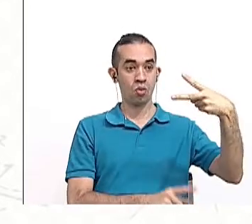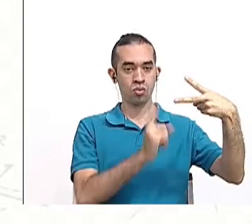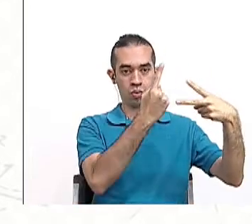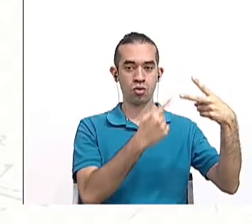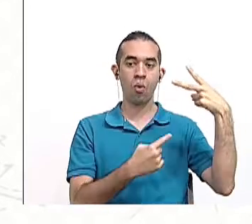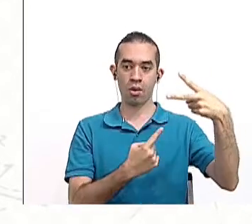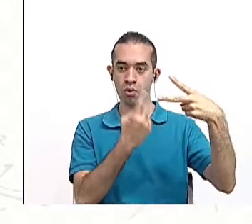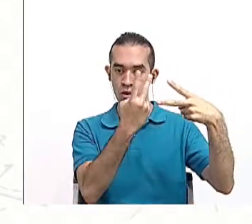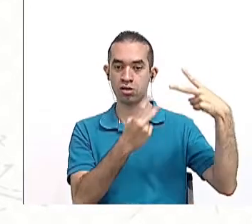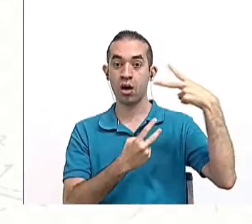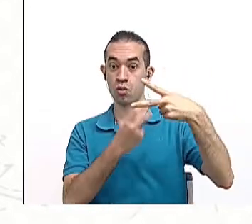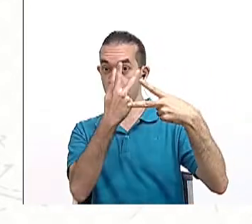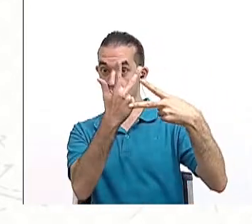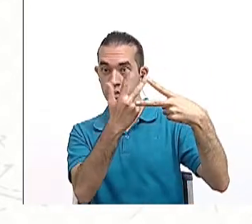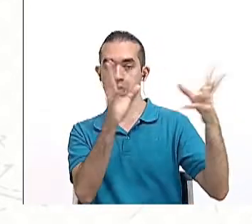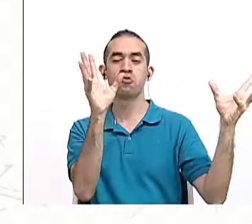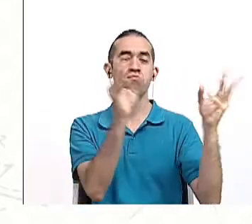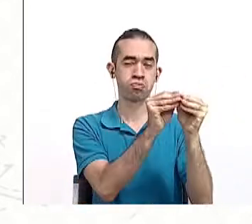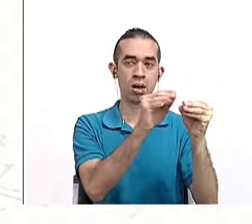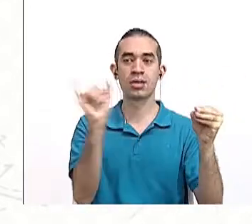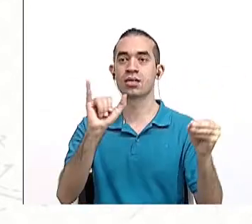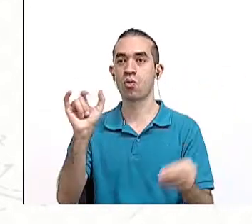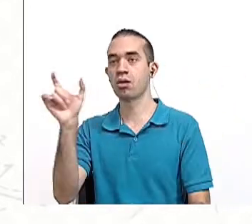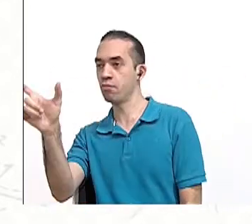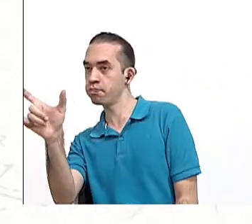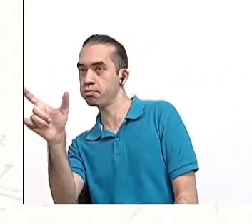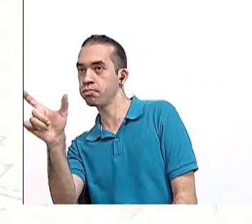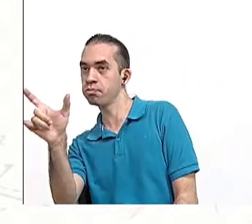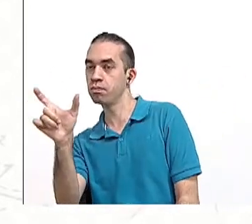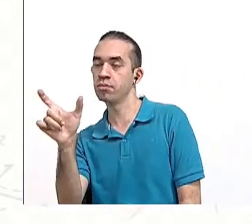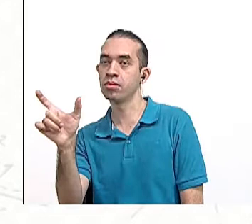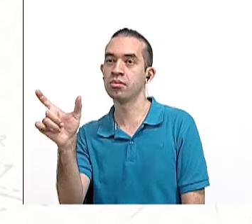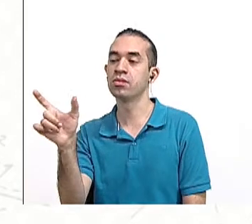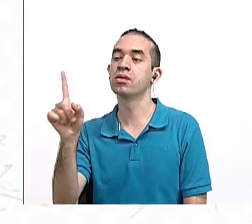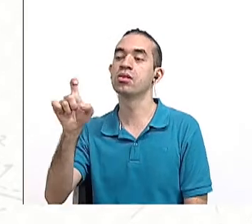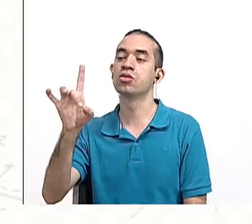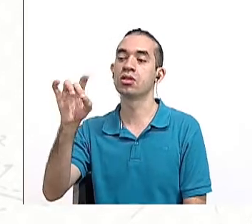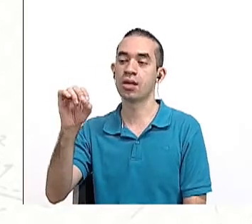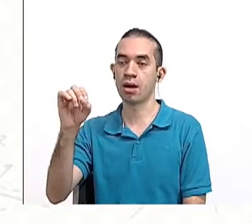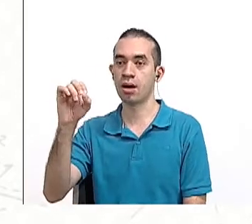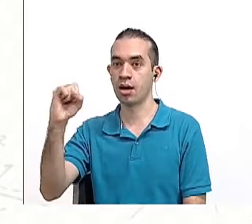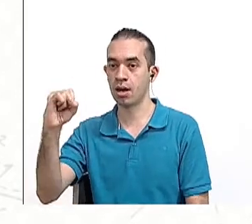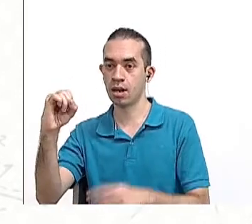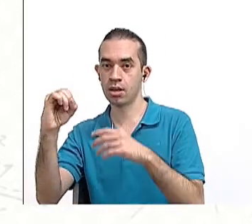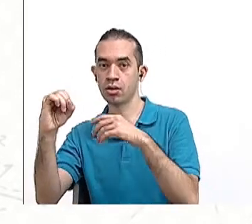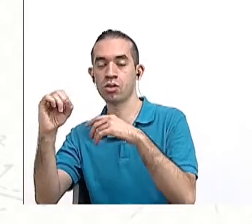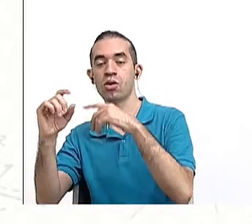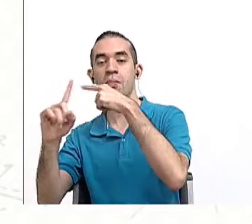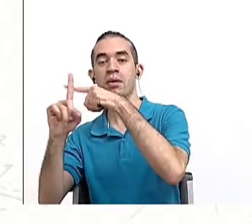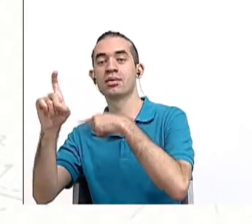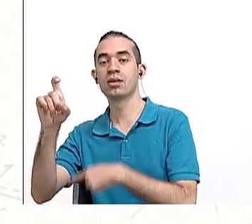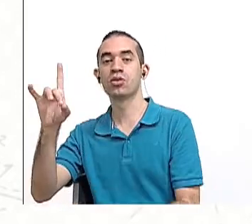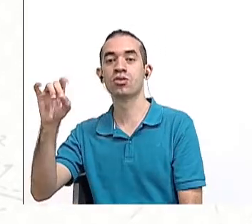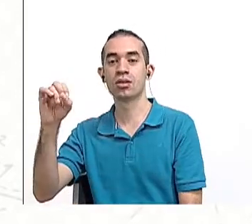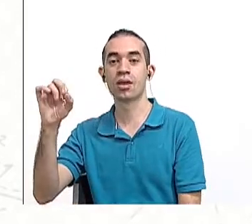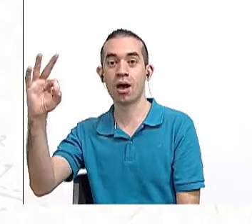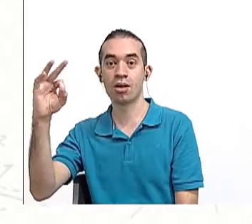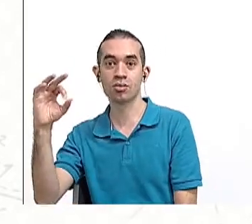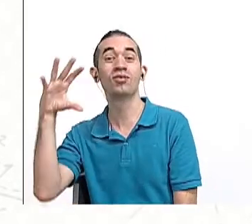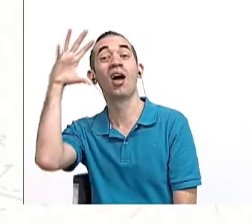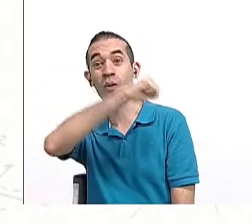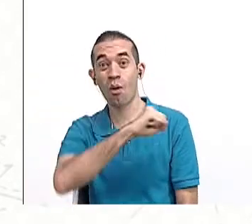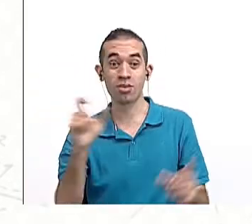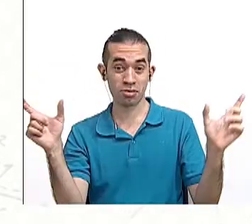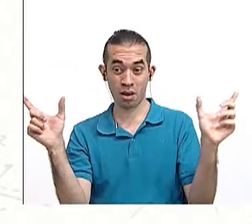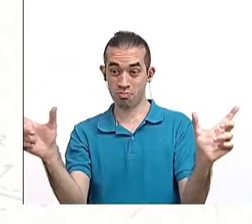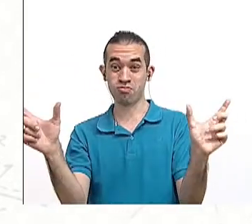va a ser exactamente igual a sumar 180 más 180 descubrimos algo